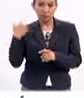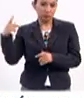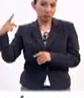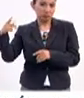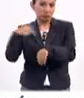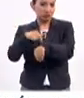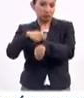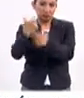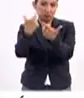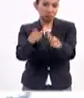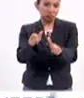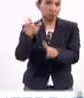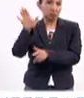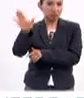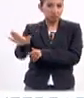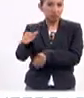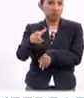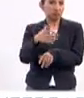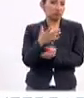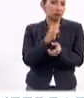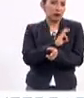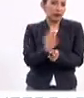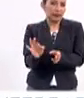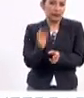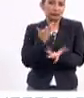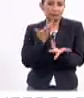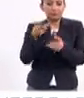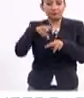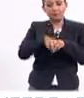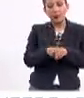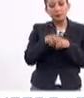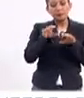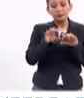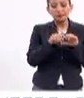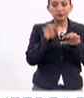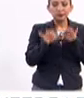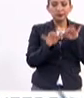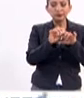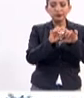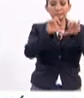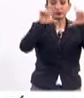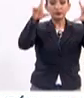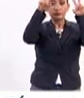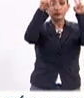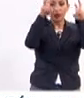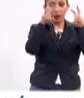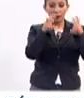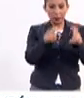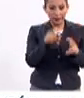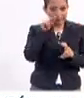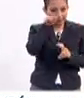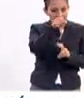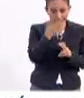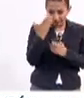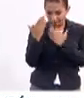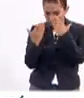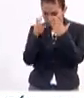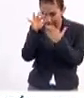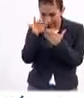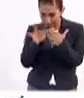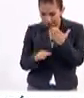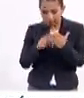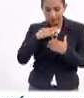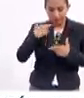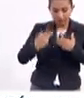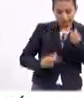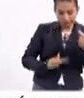el horario que ellos puedan, en el tiempo que ellos puedan, en el espacio, acceden a los contenidos, estudian,